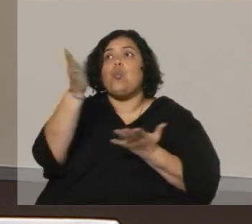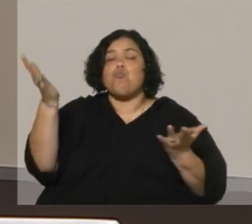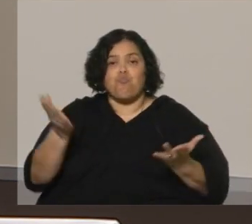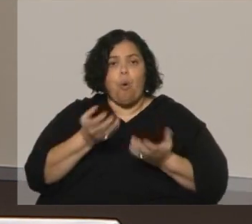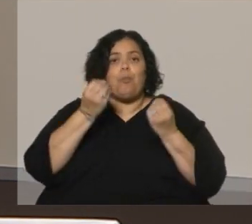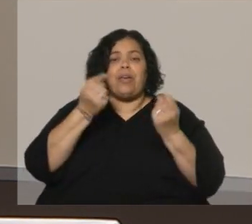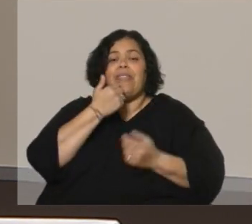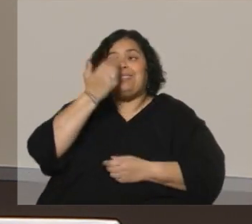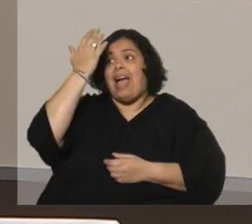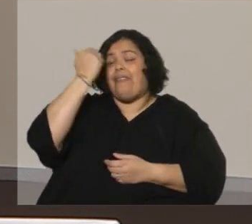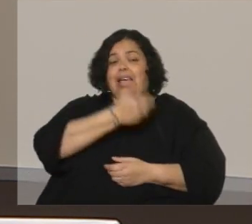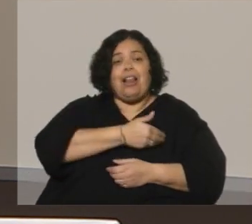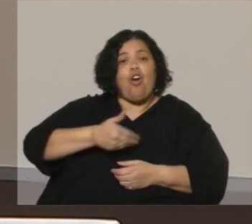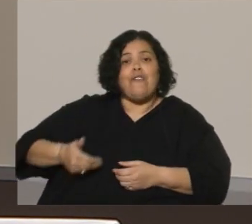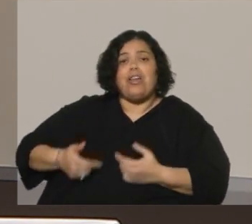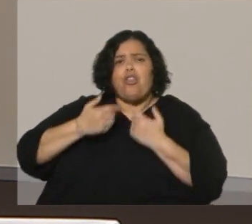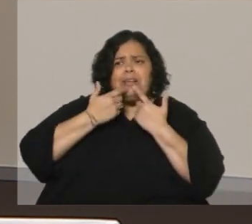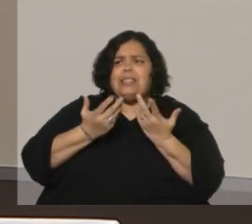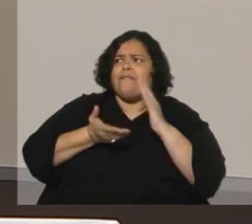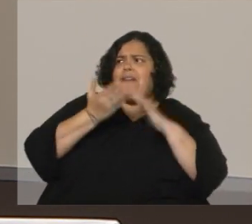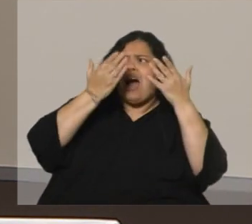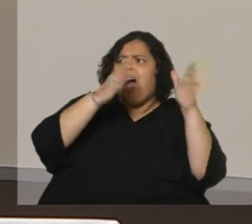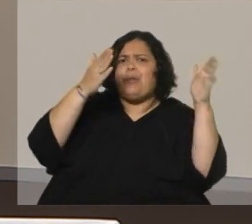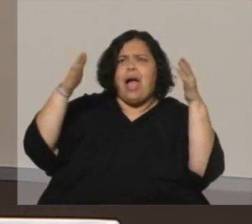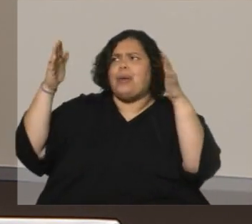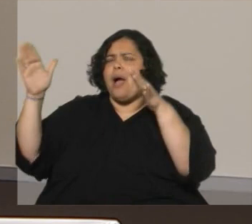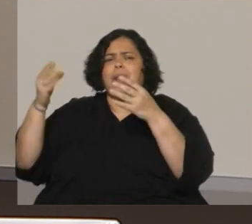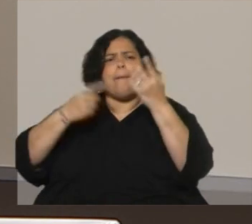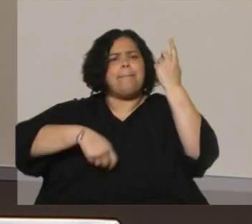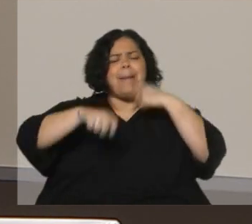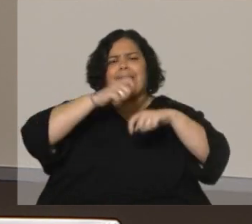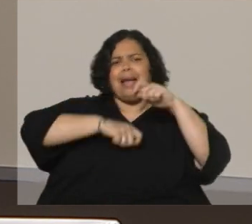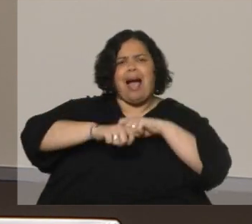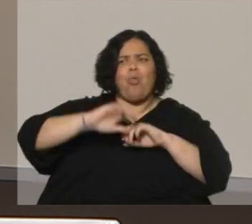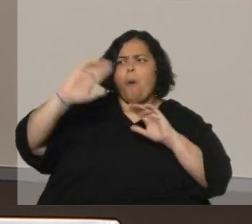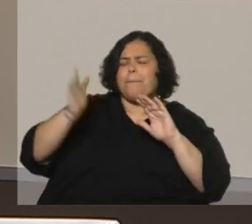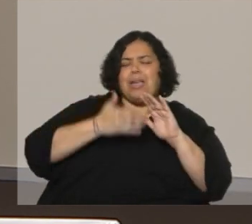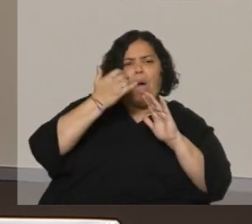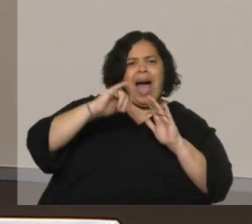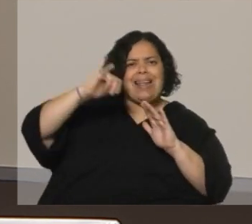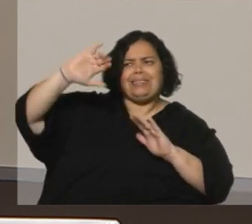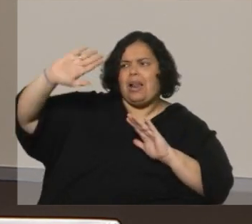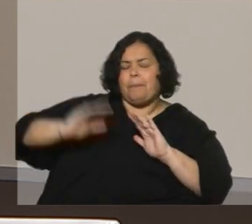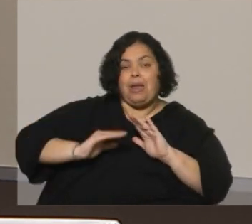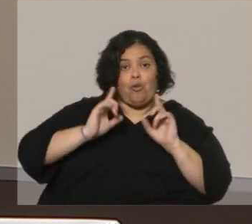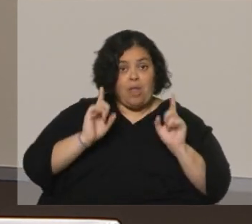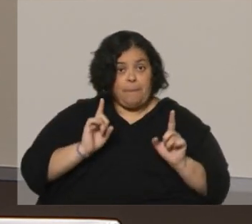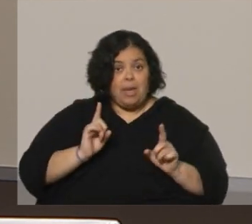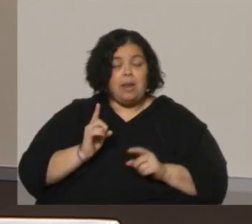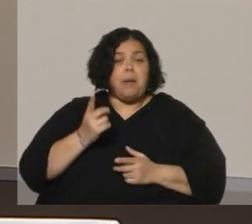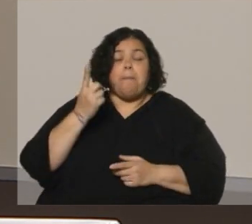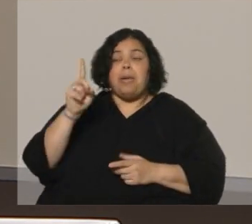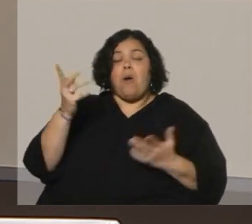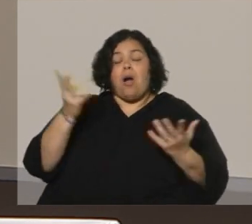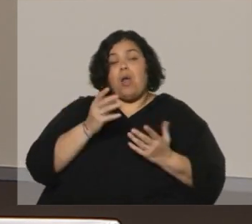gobierno lo había anunciado no iba a tratar de abrir la mayor cantidad de mercados posibles bajar la mayor cantidad de aranceles posibles y esto por lo menos desde las críticas que